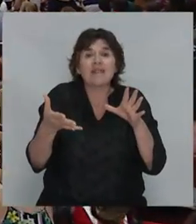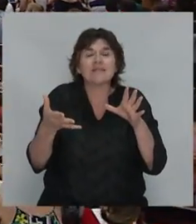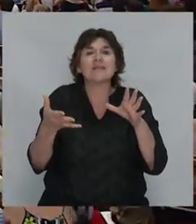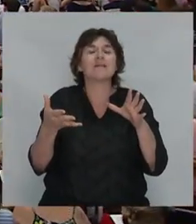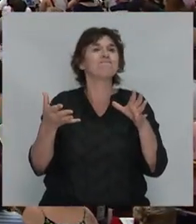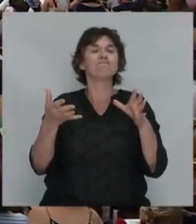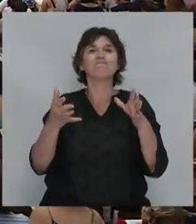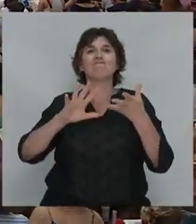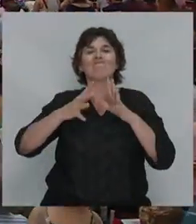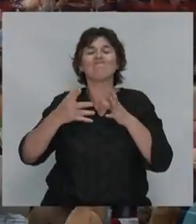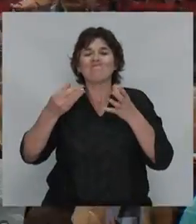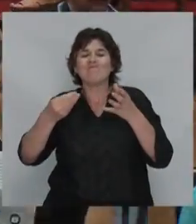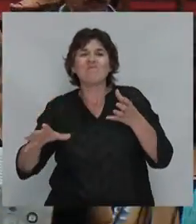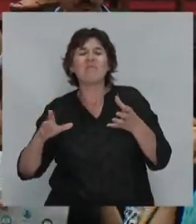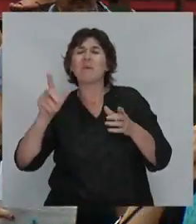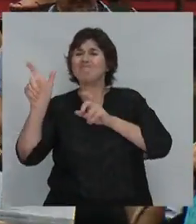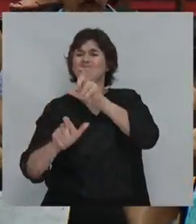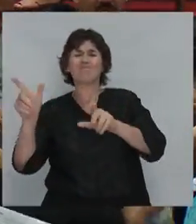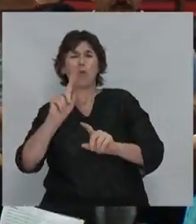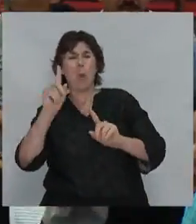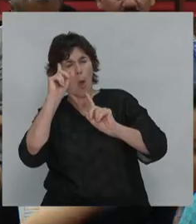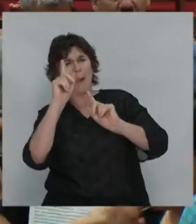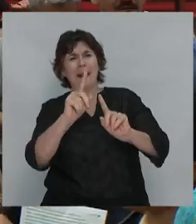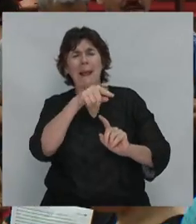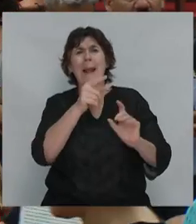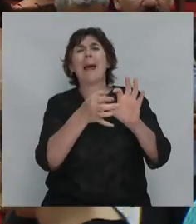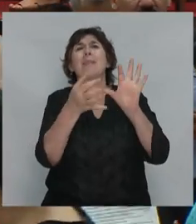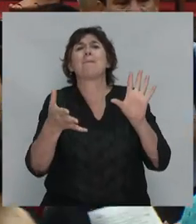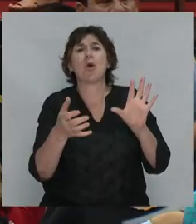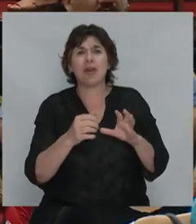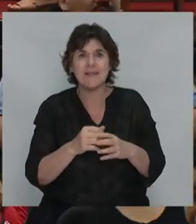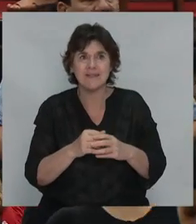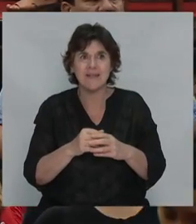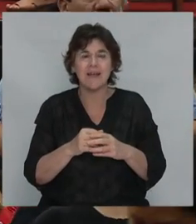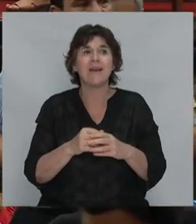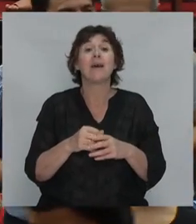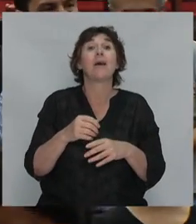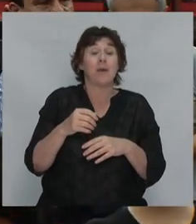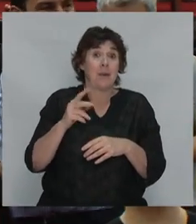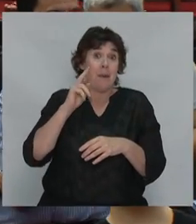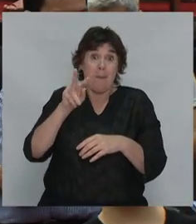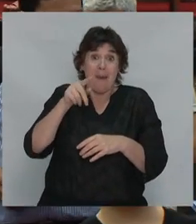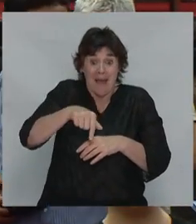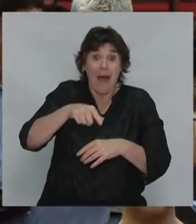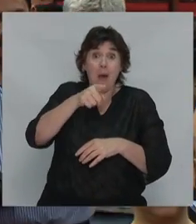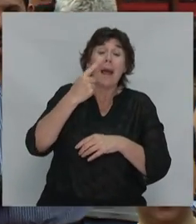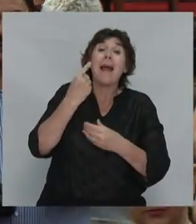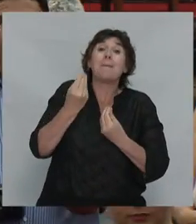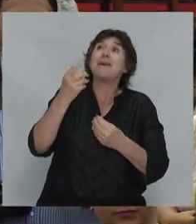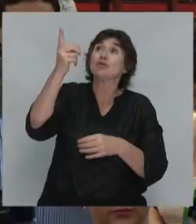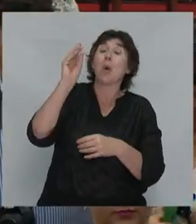o está perdiendo su credibilidad cuando se ve lo que acaba de ocurrir en brasil